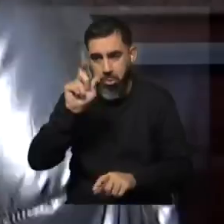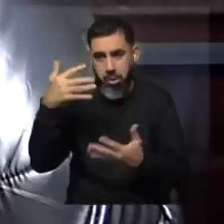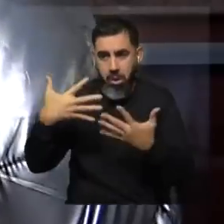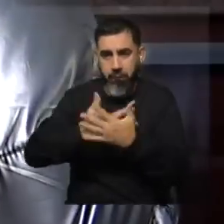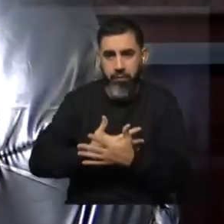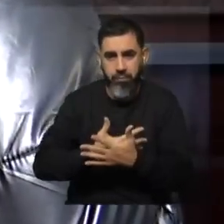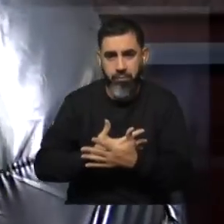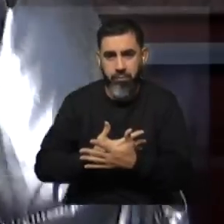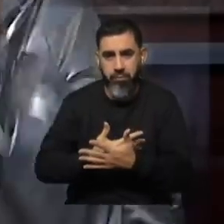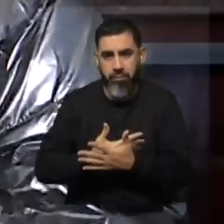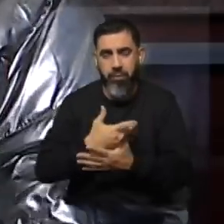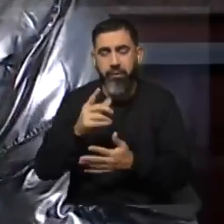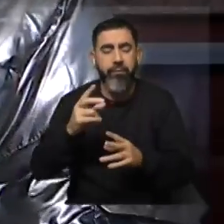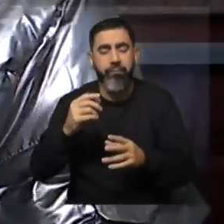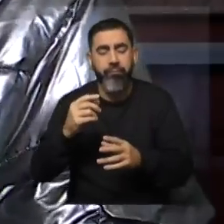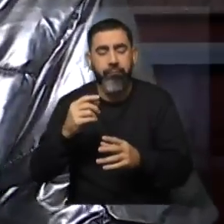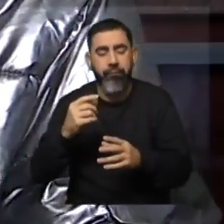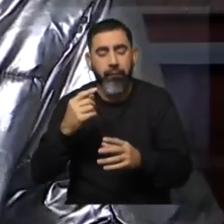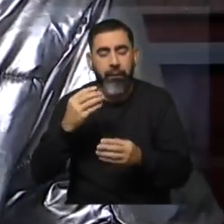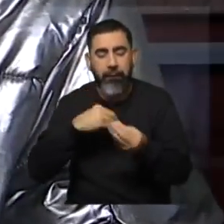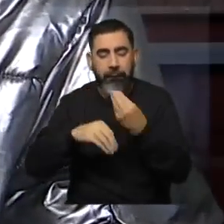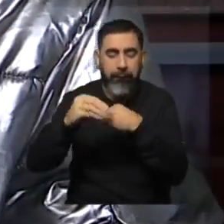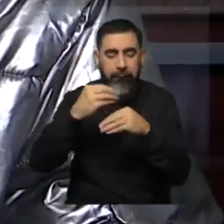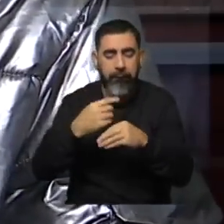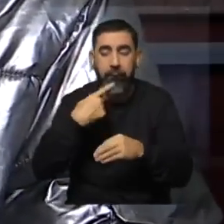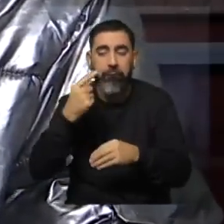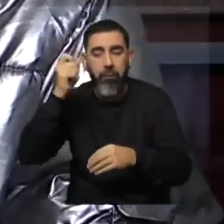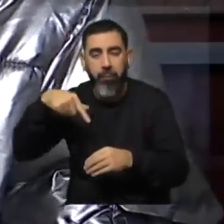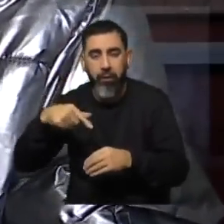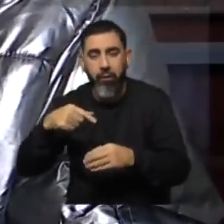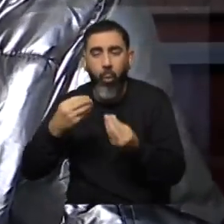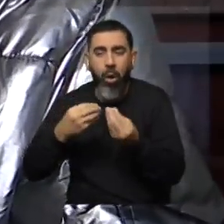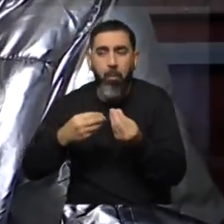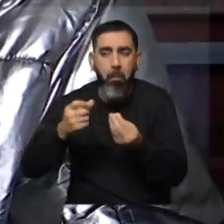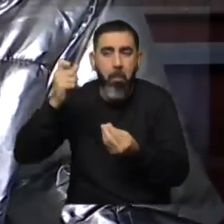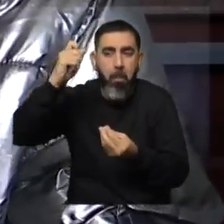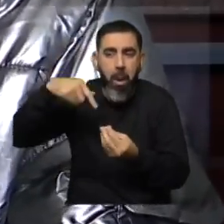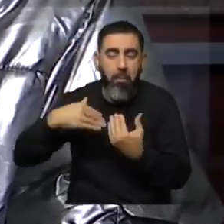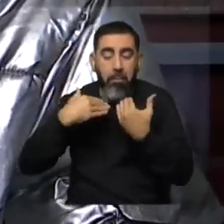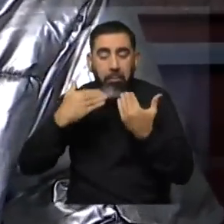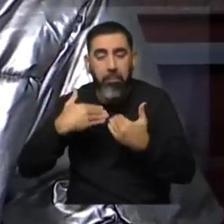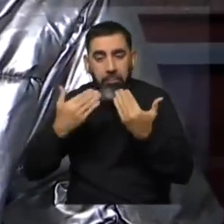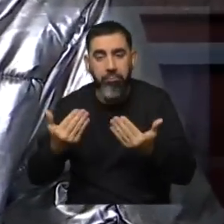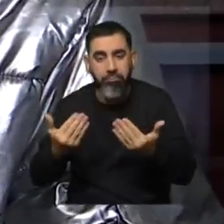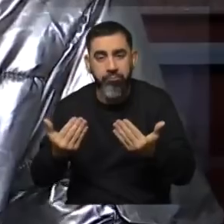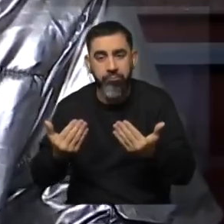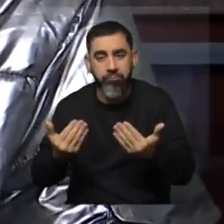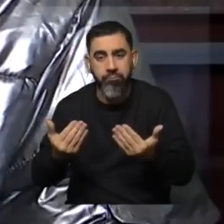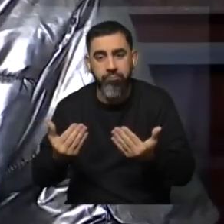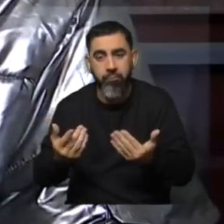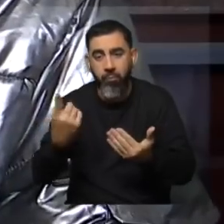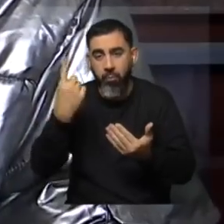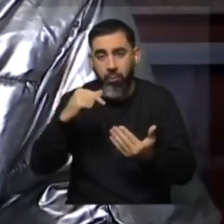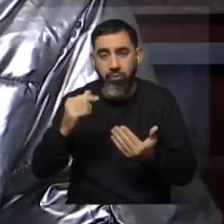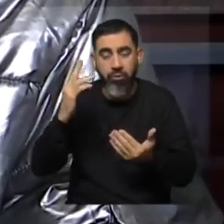esto es parte de una Chicana este él dice que es una estrategia yo no sé qué tipo estrategia es este desacreditar por esto